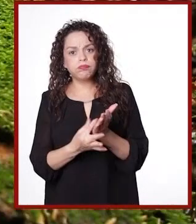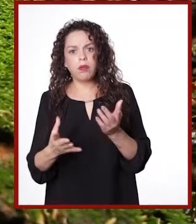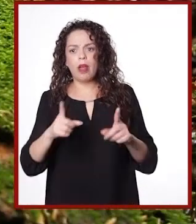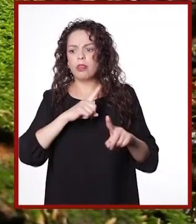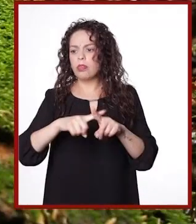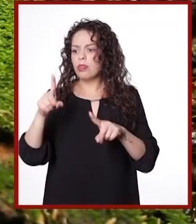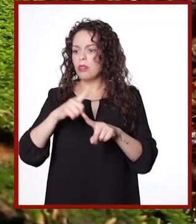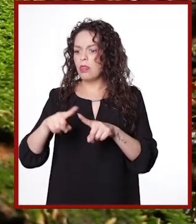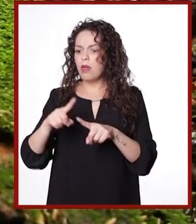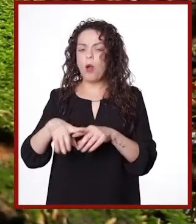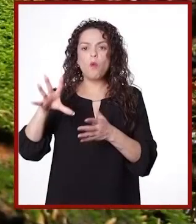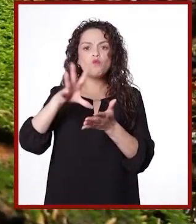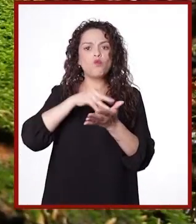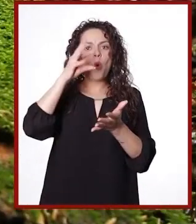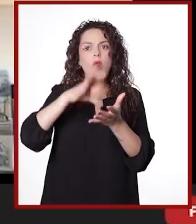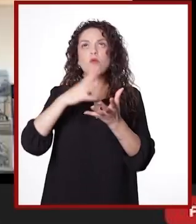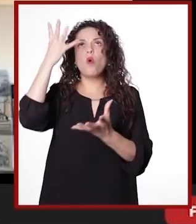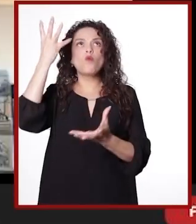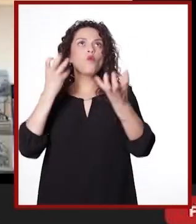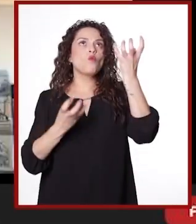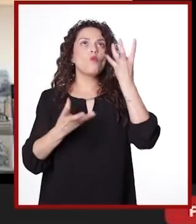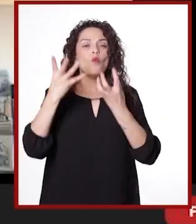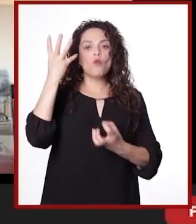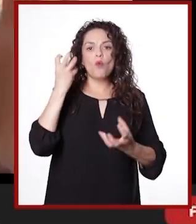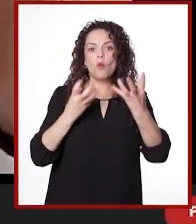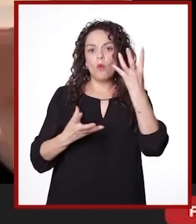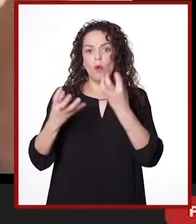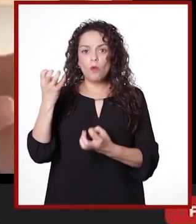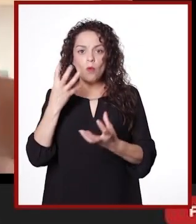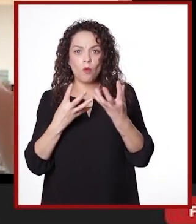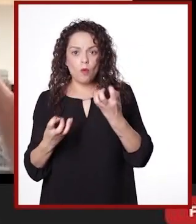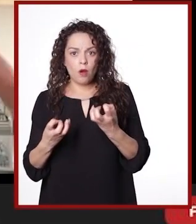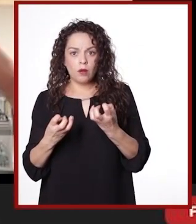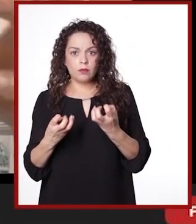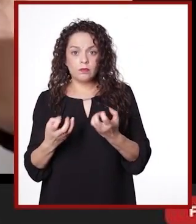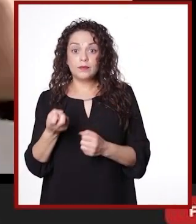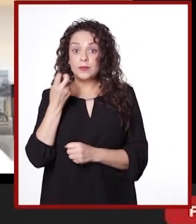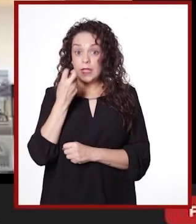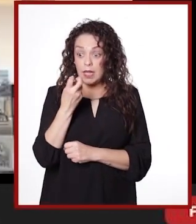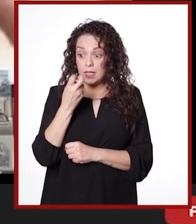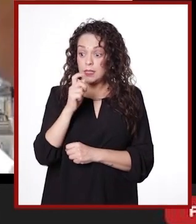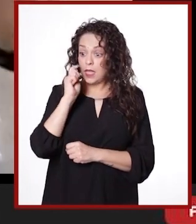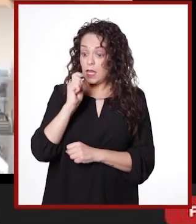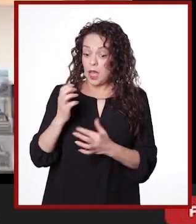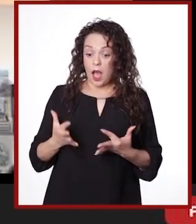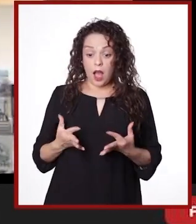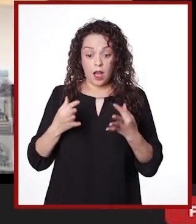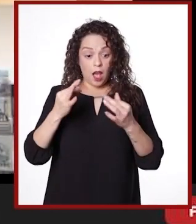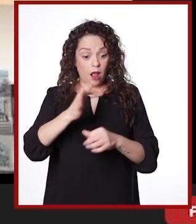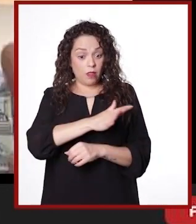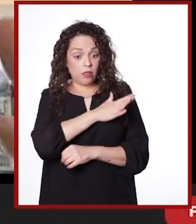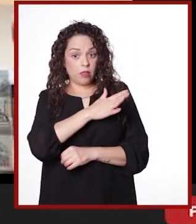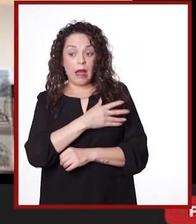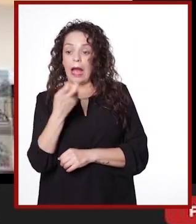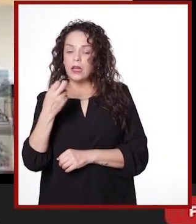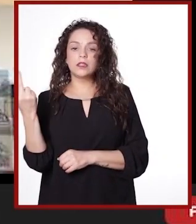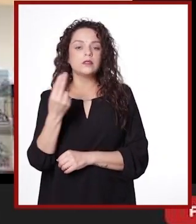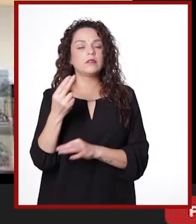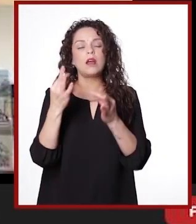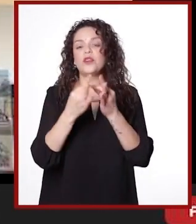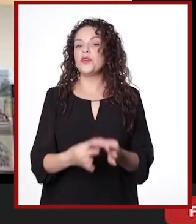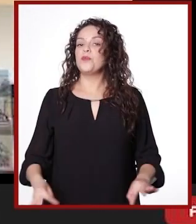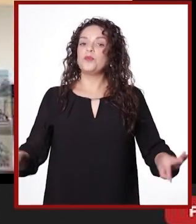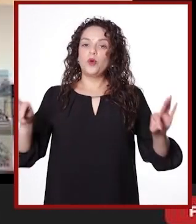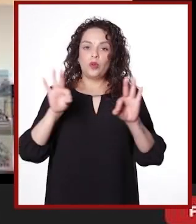nocivos, captando polvos, captando smog. Y entonces, desde el punto de vista de la calidad del aire es un tema fundamental, pero luego